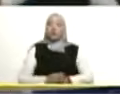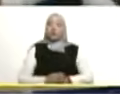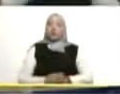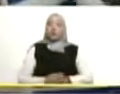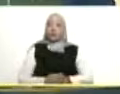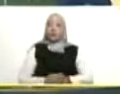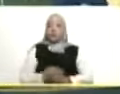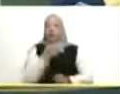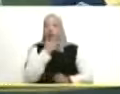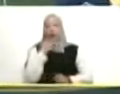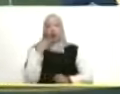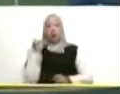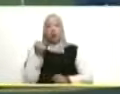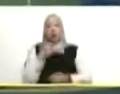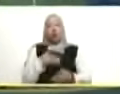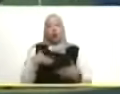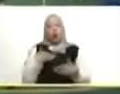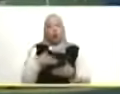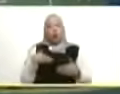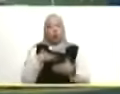niveles de mejoría y acomodo.